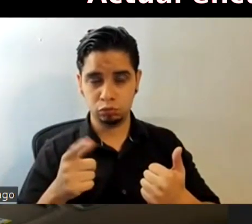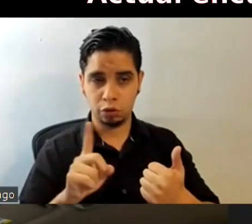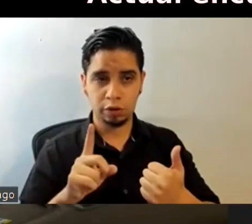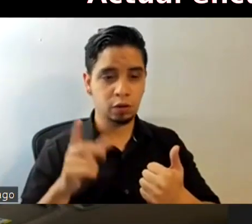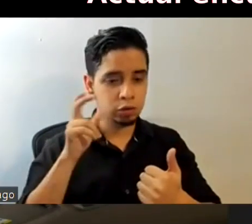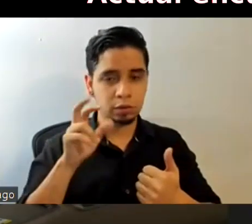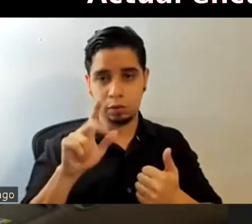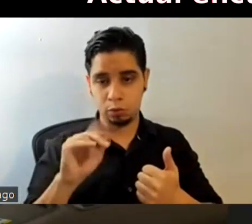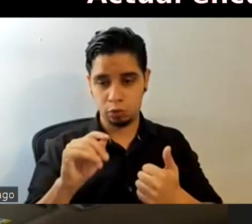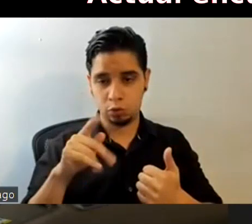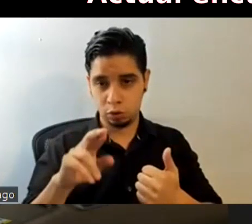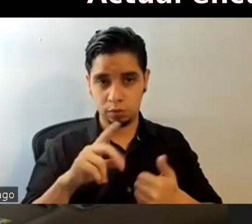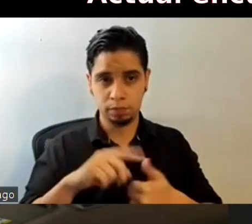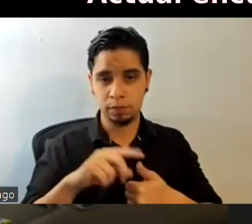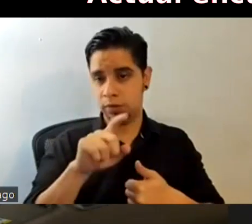1923,